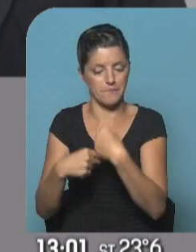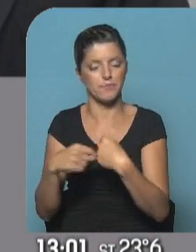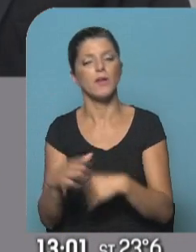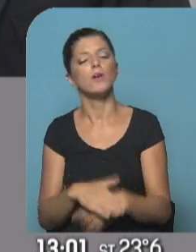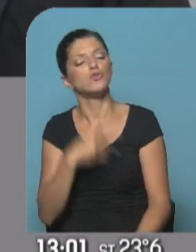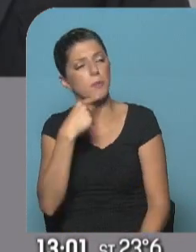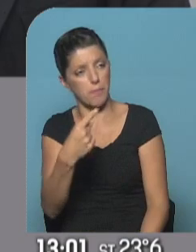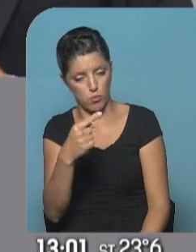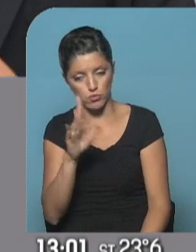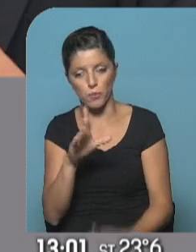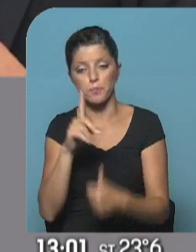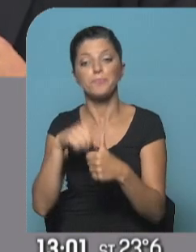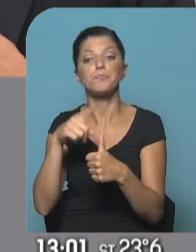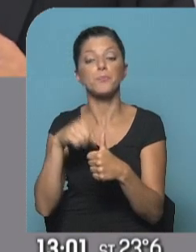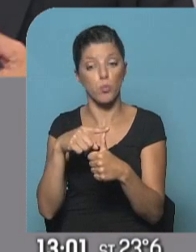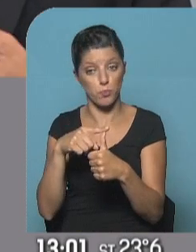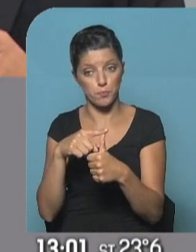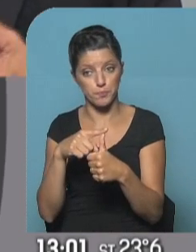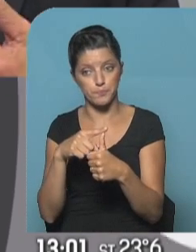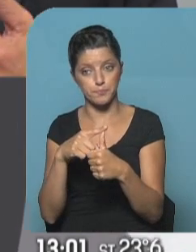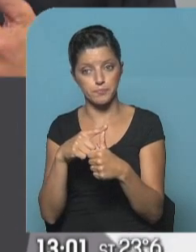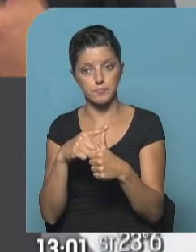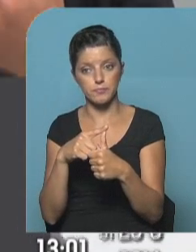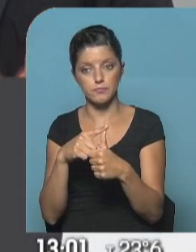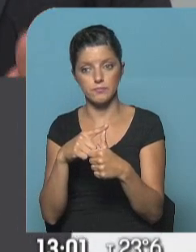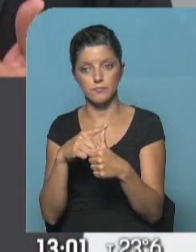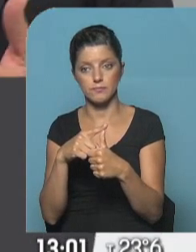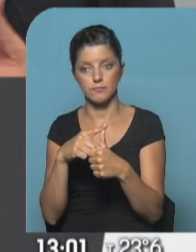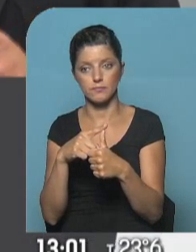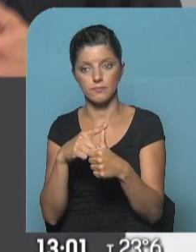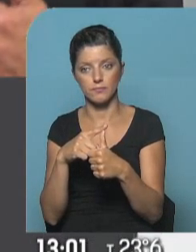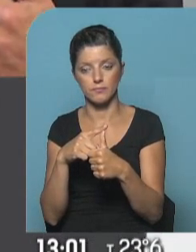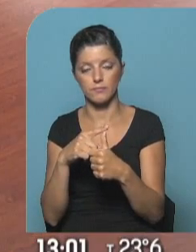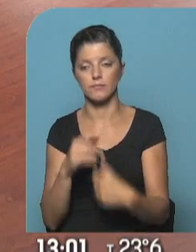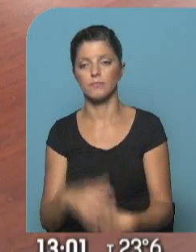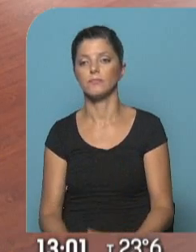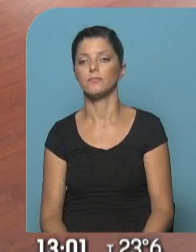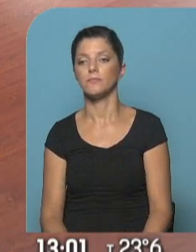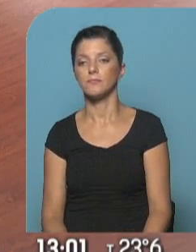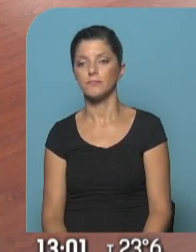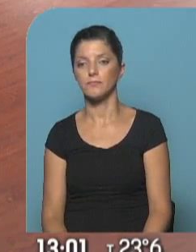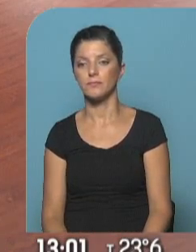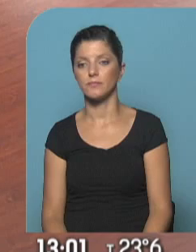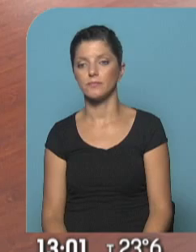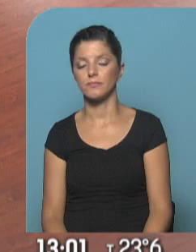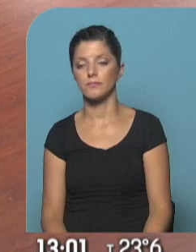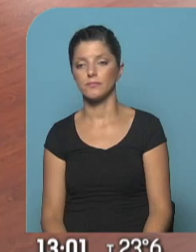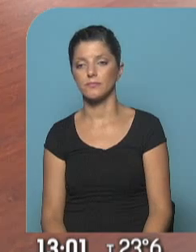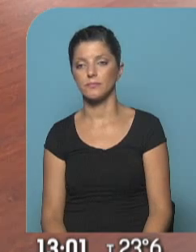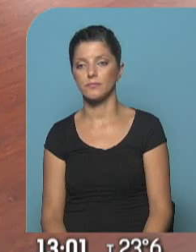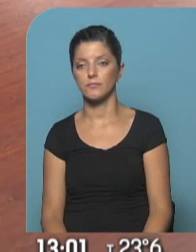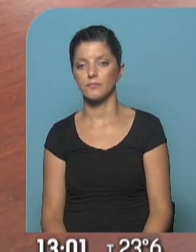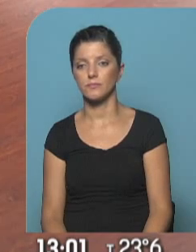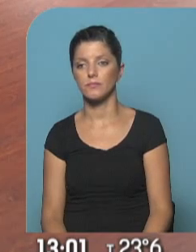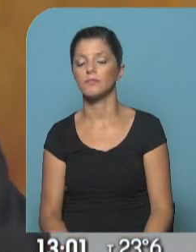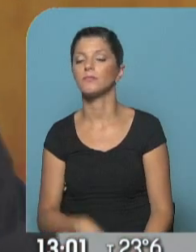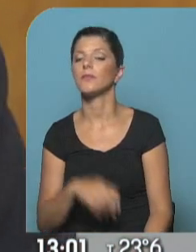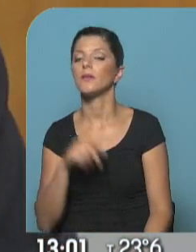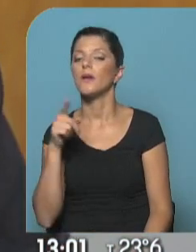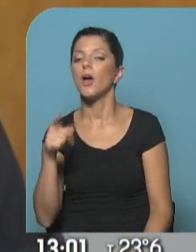está logrando Lula ese cambio que de alguna forma es también su forma de contrarrestar el ataque judicial que